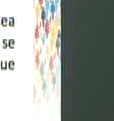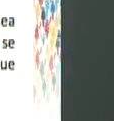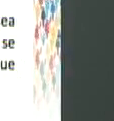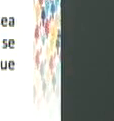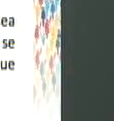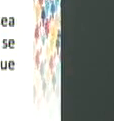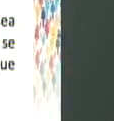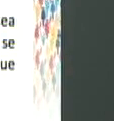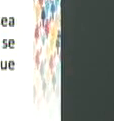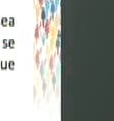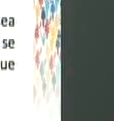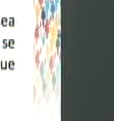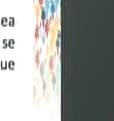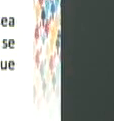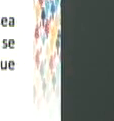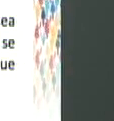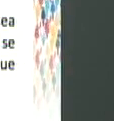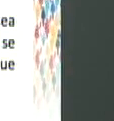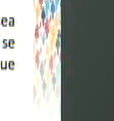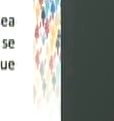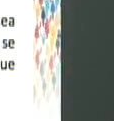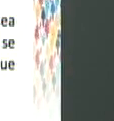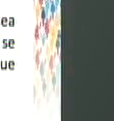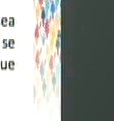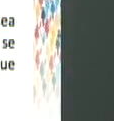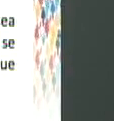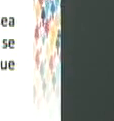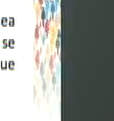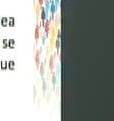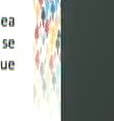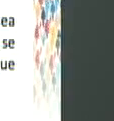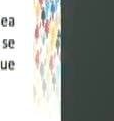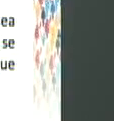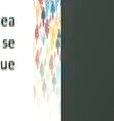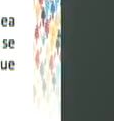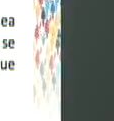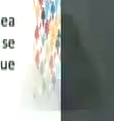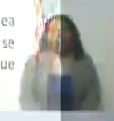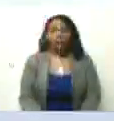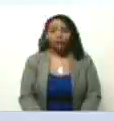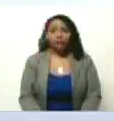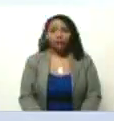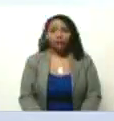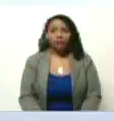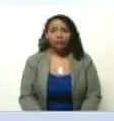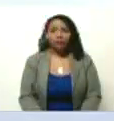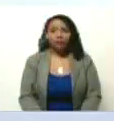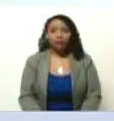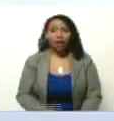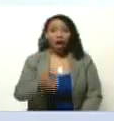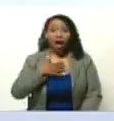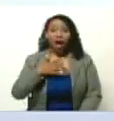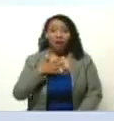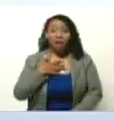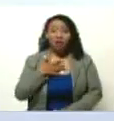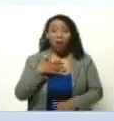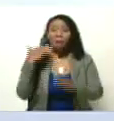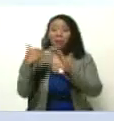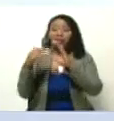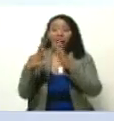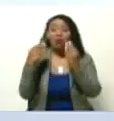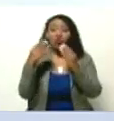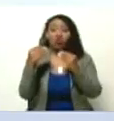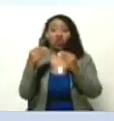WhatsApp. Yo le voy a decir algo, los que andan en cadenas de WhatsApp, a mí me envían cadenas de WhatsApp, me llegan.